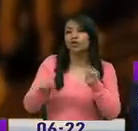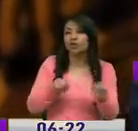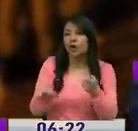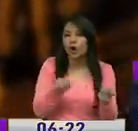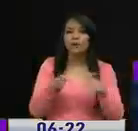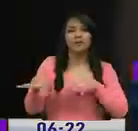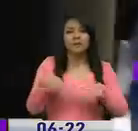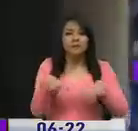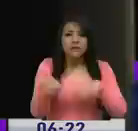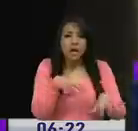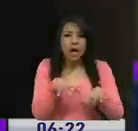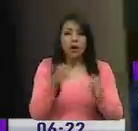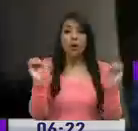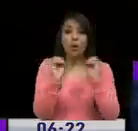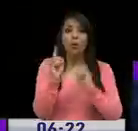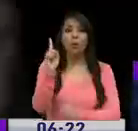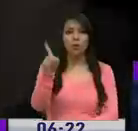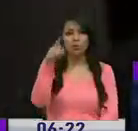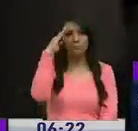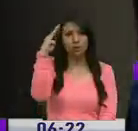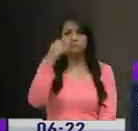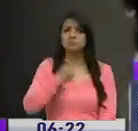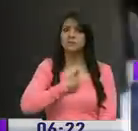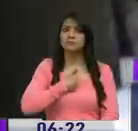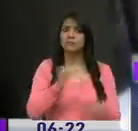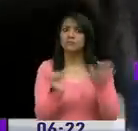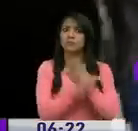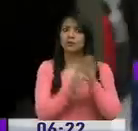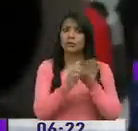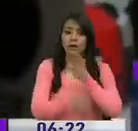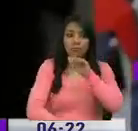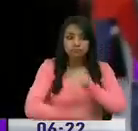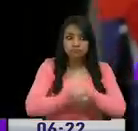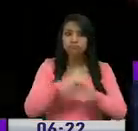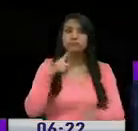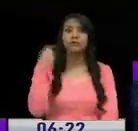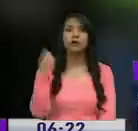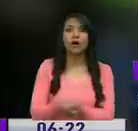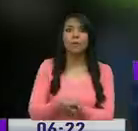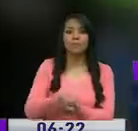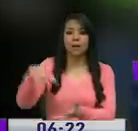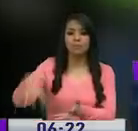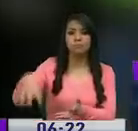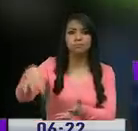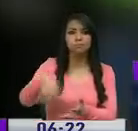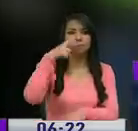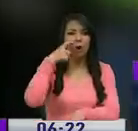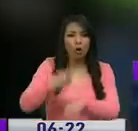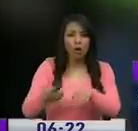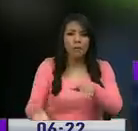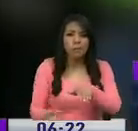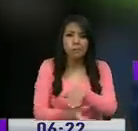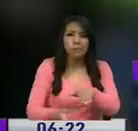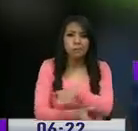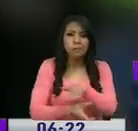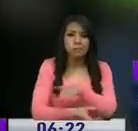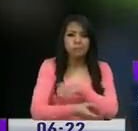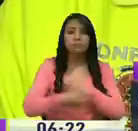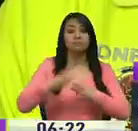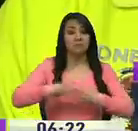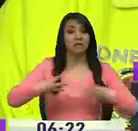incluso uno ya contaba con su propia bodega clandestina donde compraba las rocas que esconden disimuladamente el Metal de la